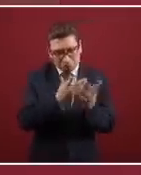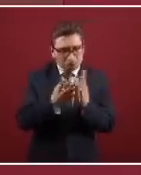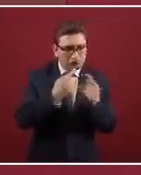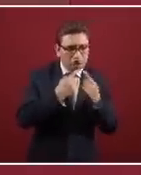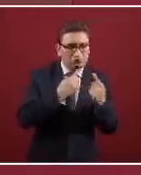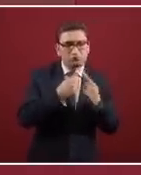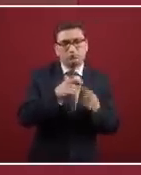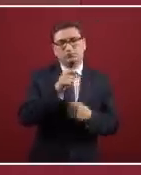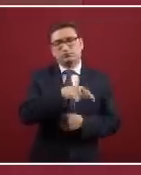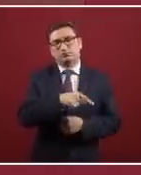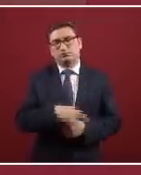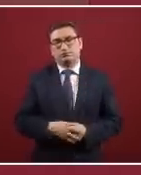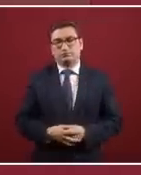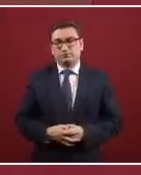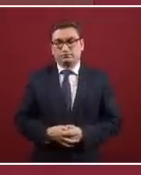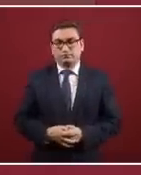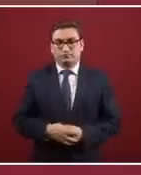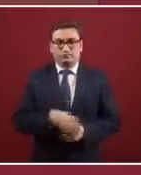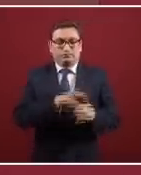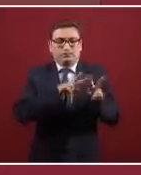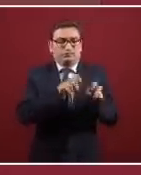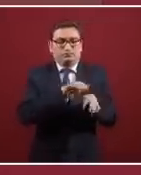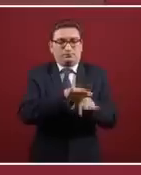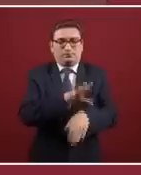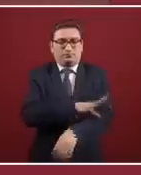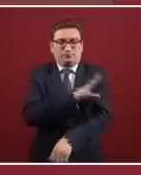del sector energético.